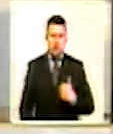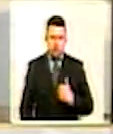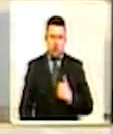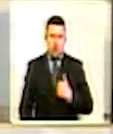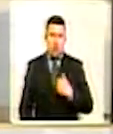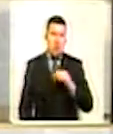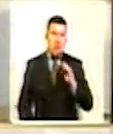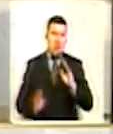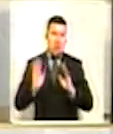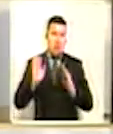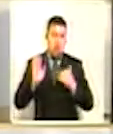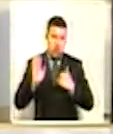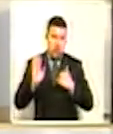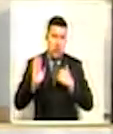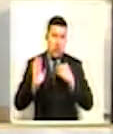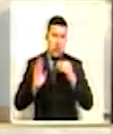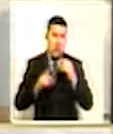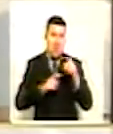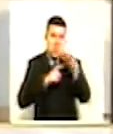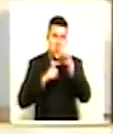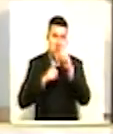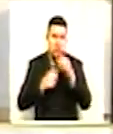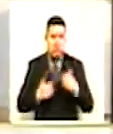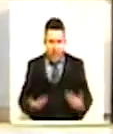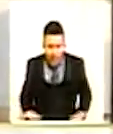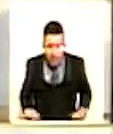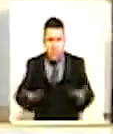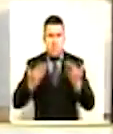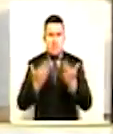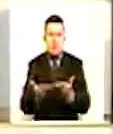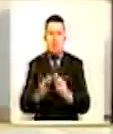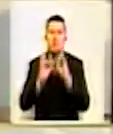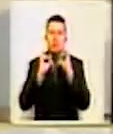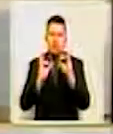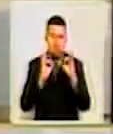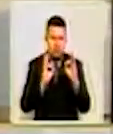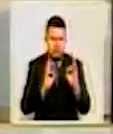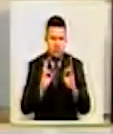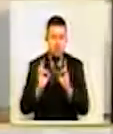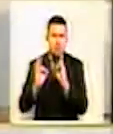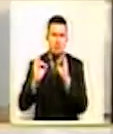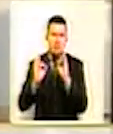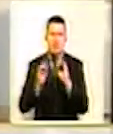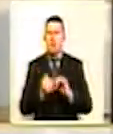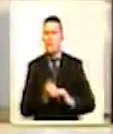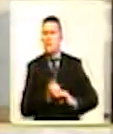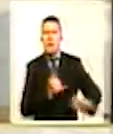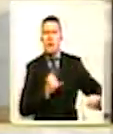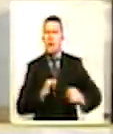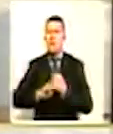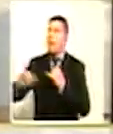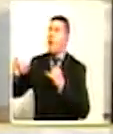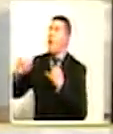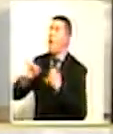un procurador que ofrezca y garantice